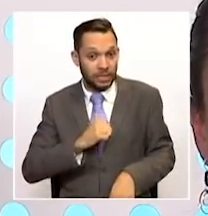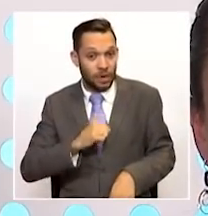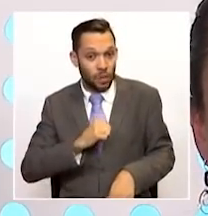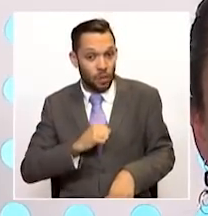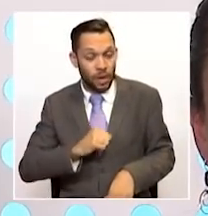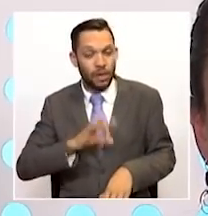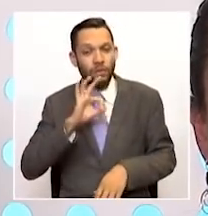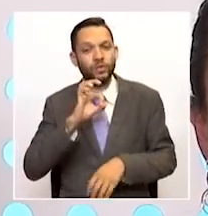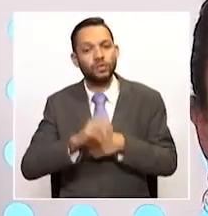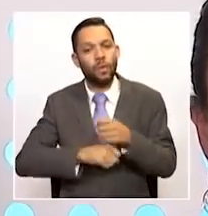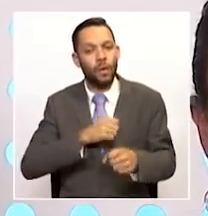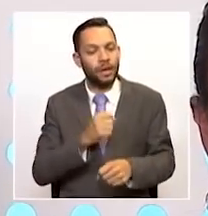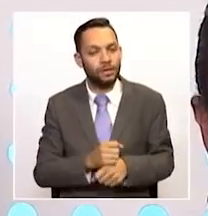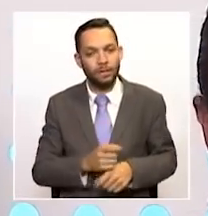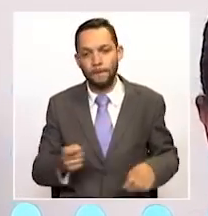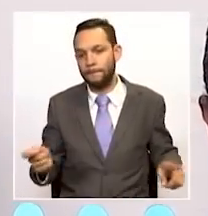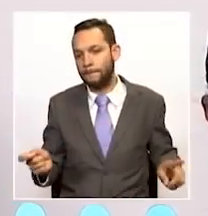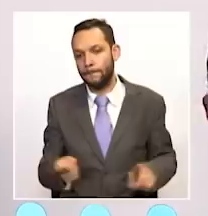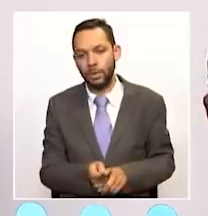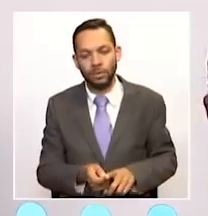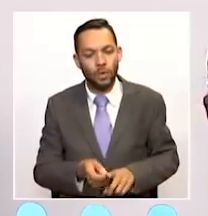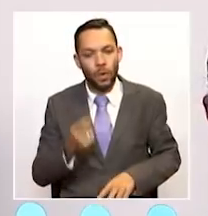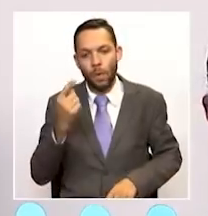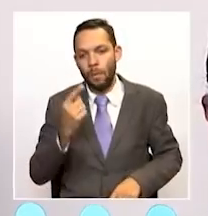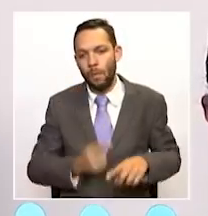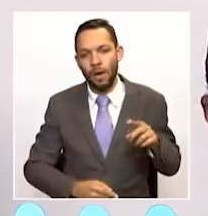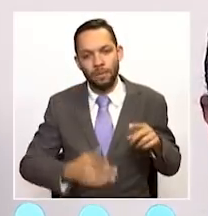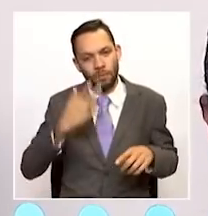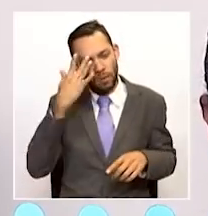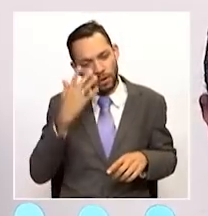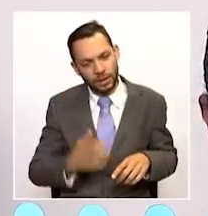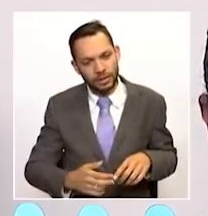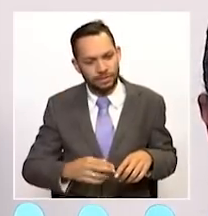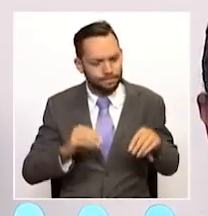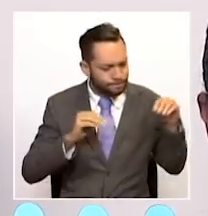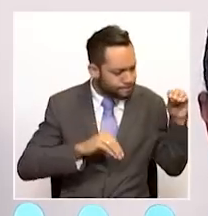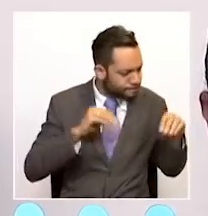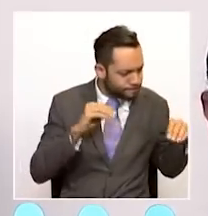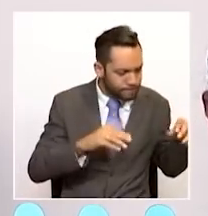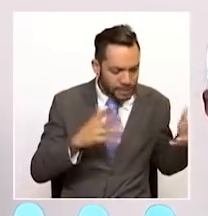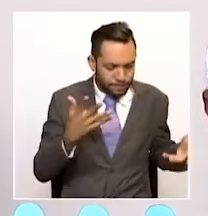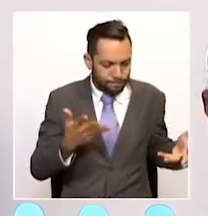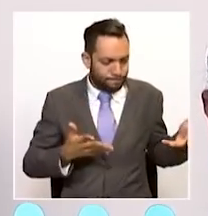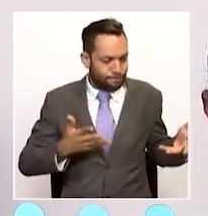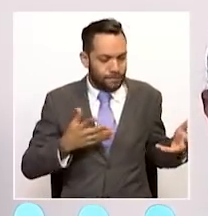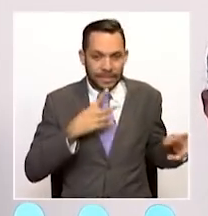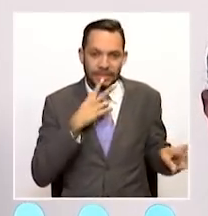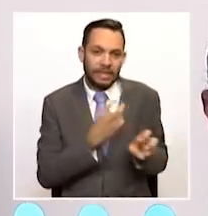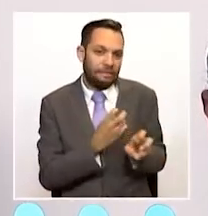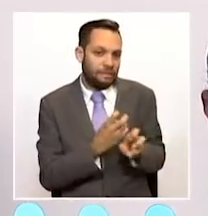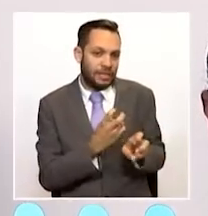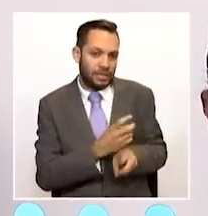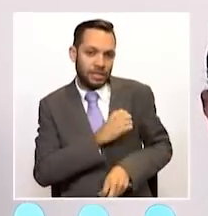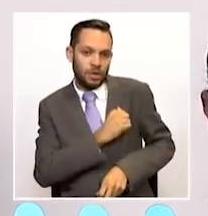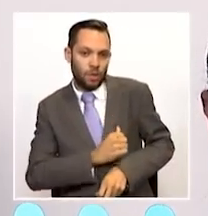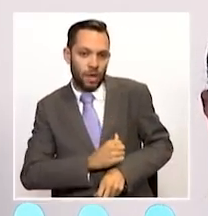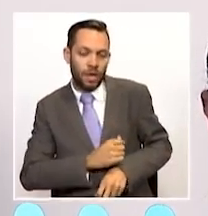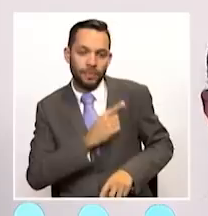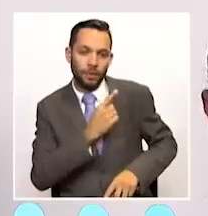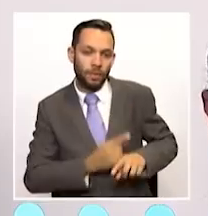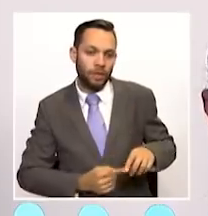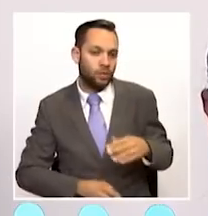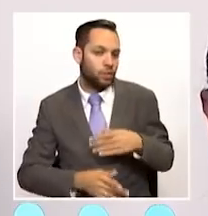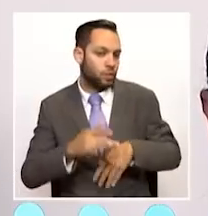no ya no se podía porque ya no respondían por ella y entonces toco